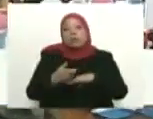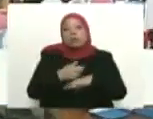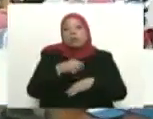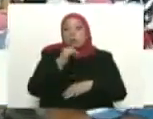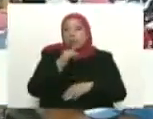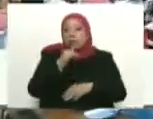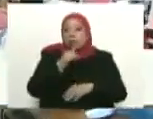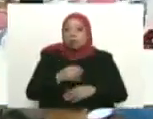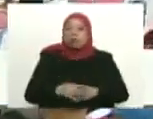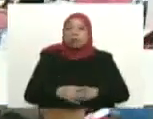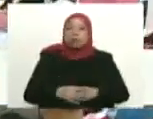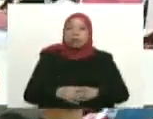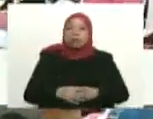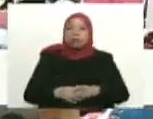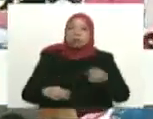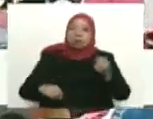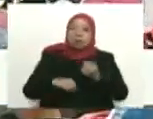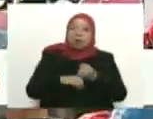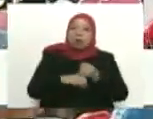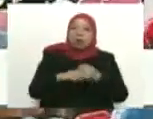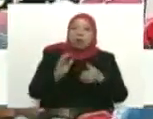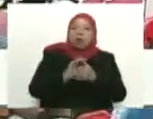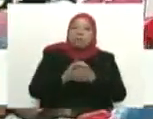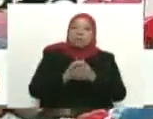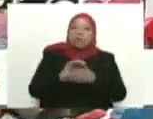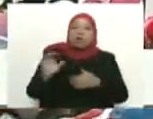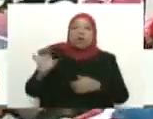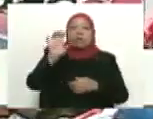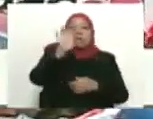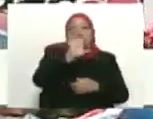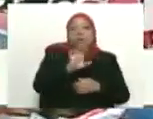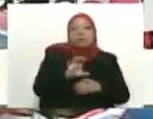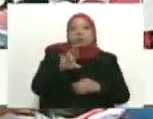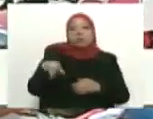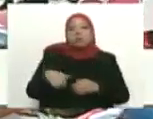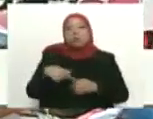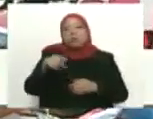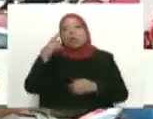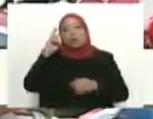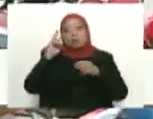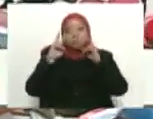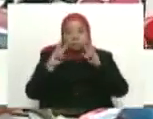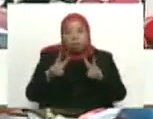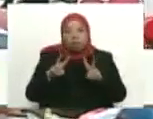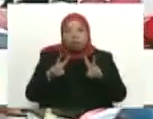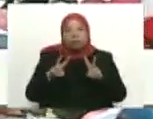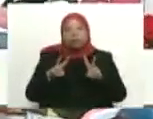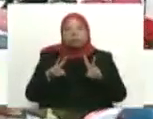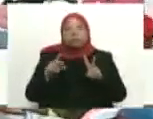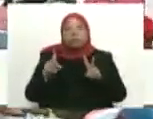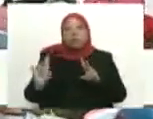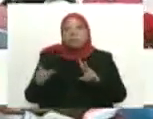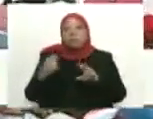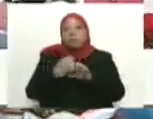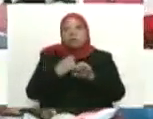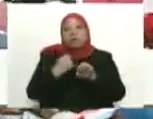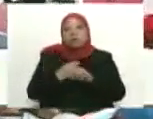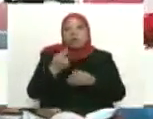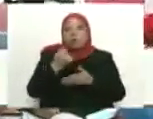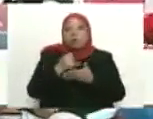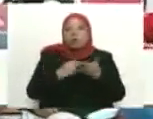ilegítimo. Se apoyarán en sus amigos extranjeros. Ustedes van a ver, ellos tienen unas primarias, se